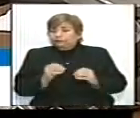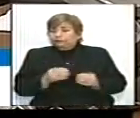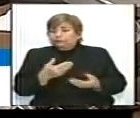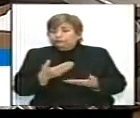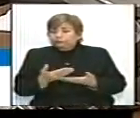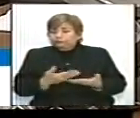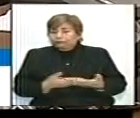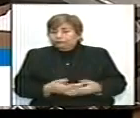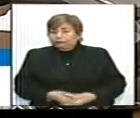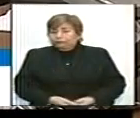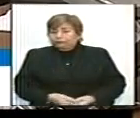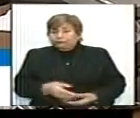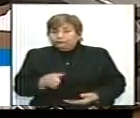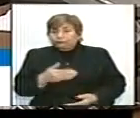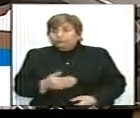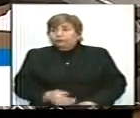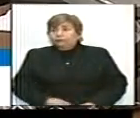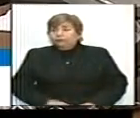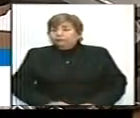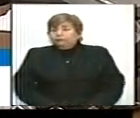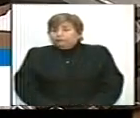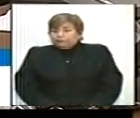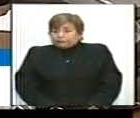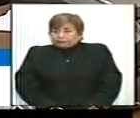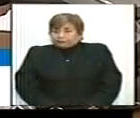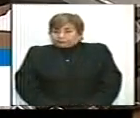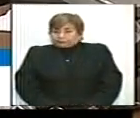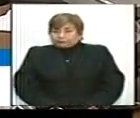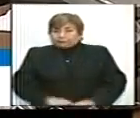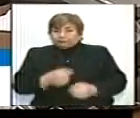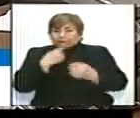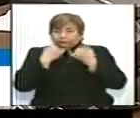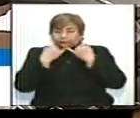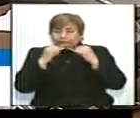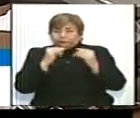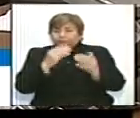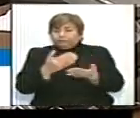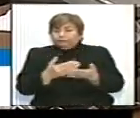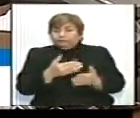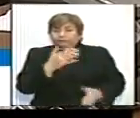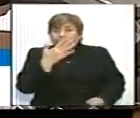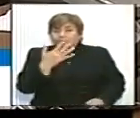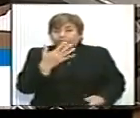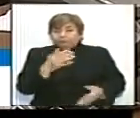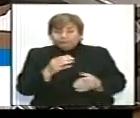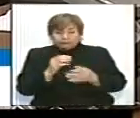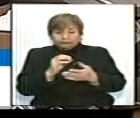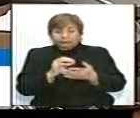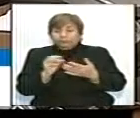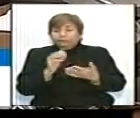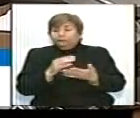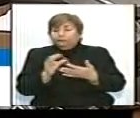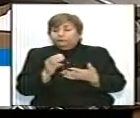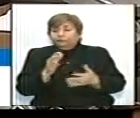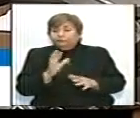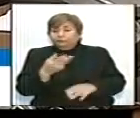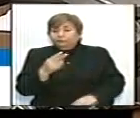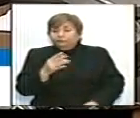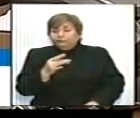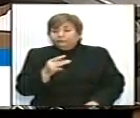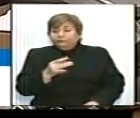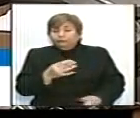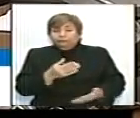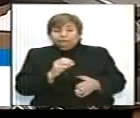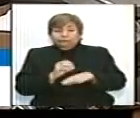República. Si pasamos a la siguiente, por favor. Este informe previo fue emitido el 5 de julio de 2018 y dentro de